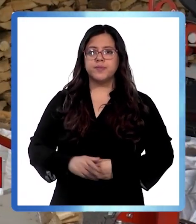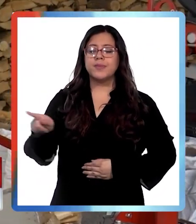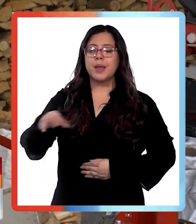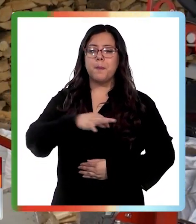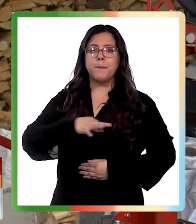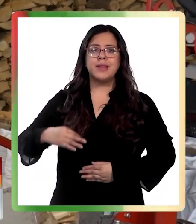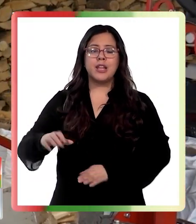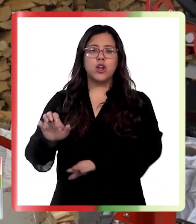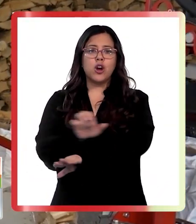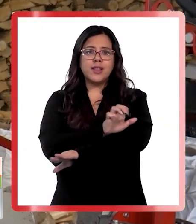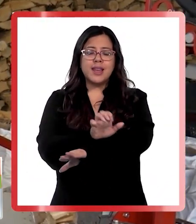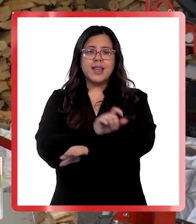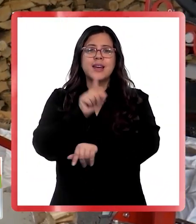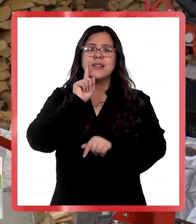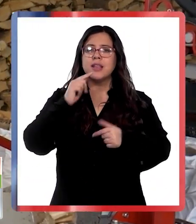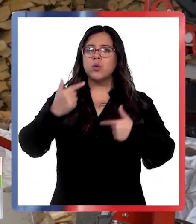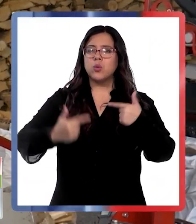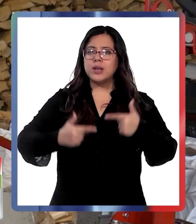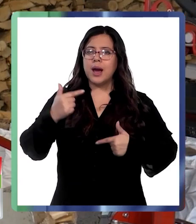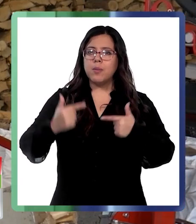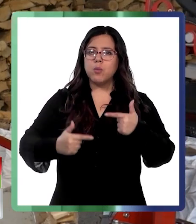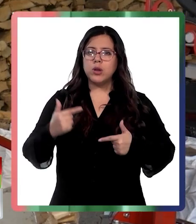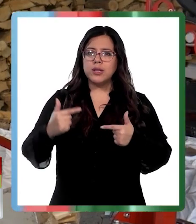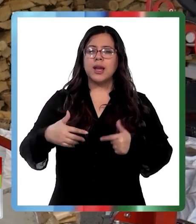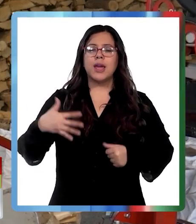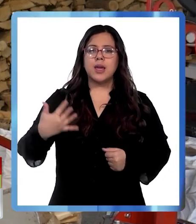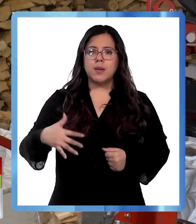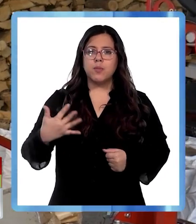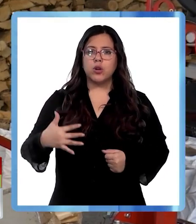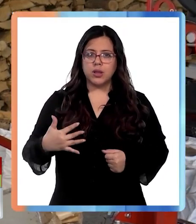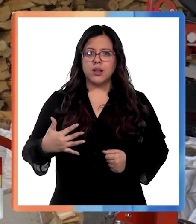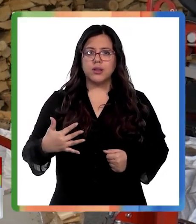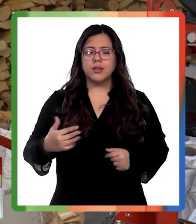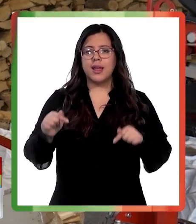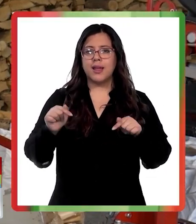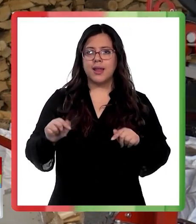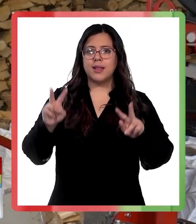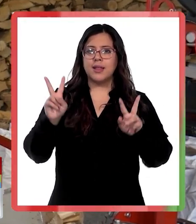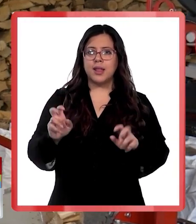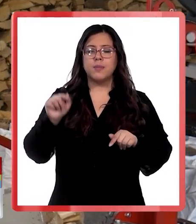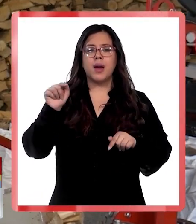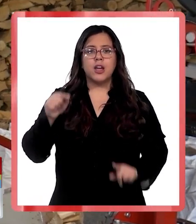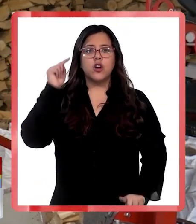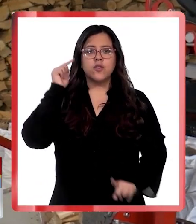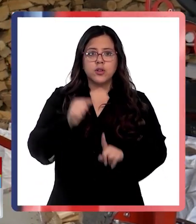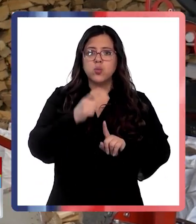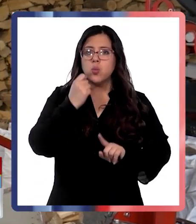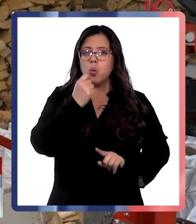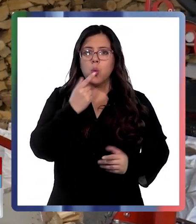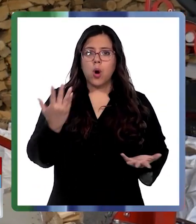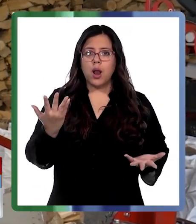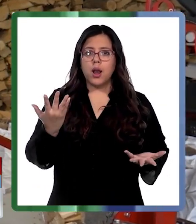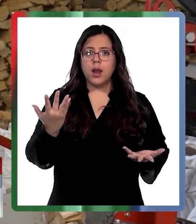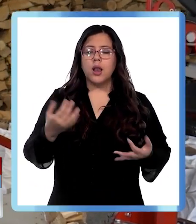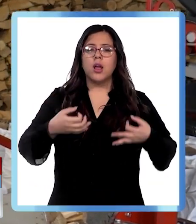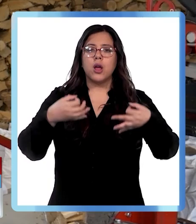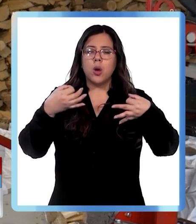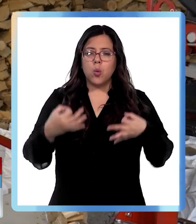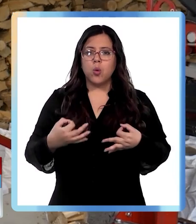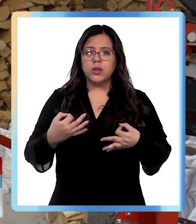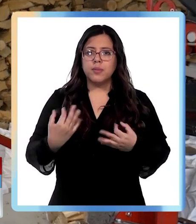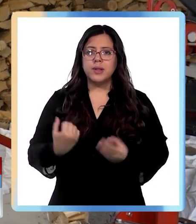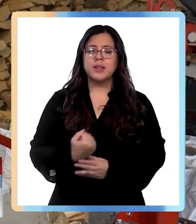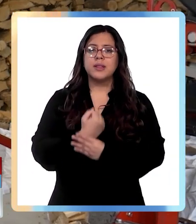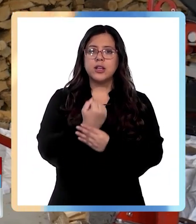de Energía tiene una política que trasciende la de este gobierno en particular, que busca acompañar